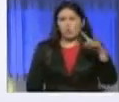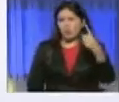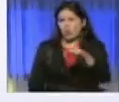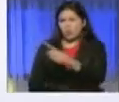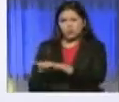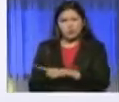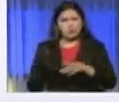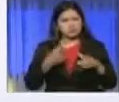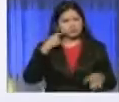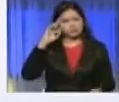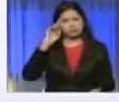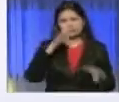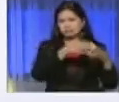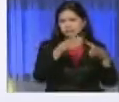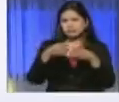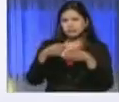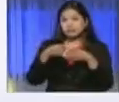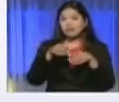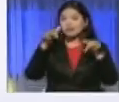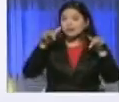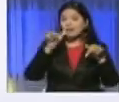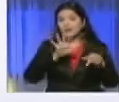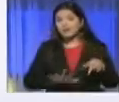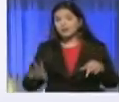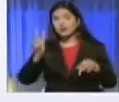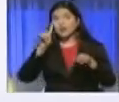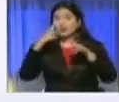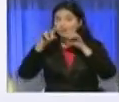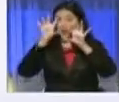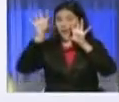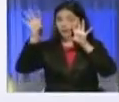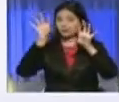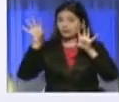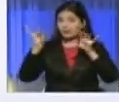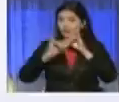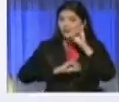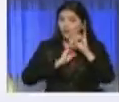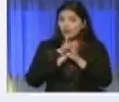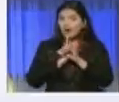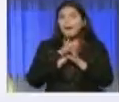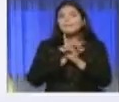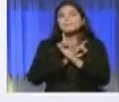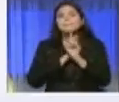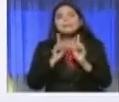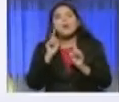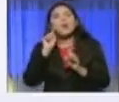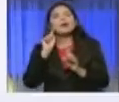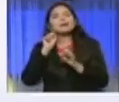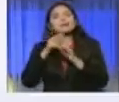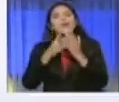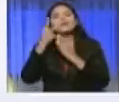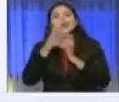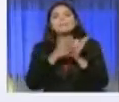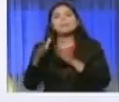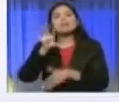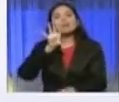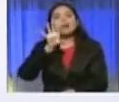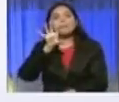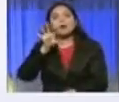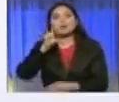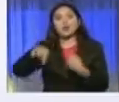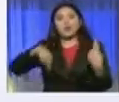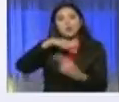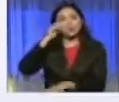tipo, nacionales e internacionales. Para eso es el nuevo modelo del plan de la patria, de la